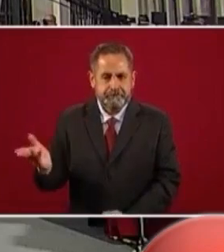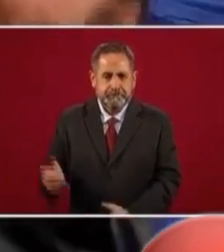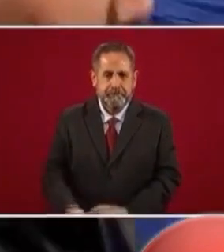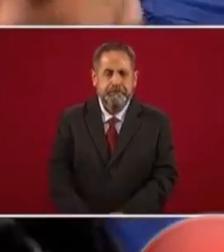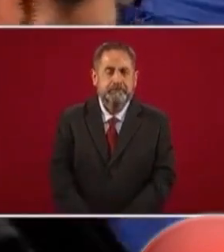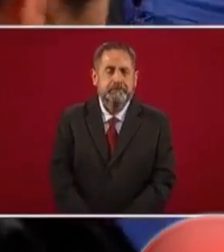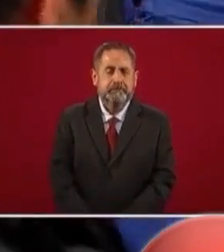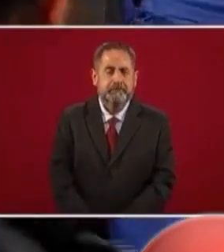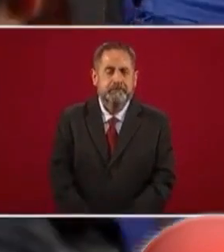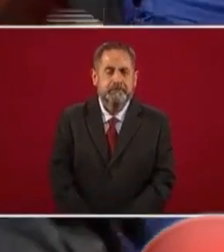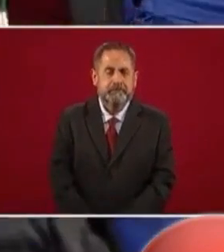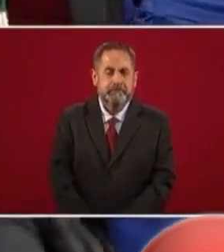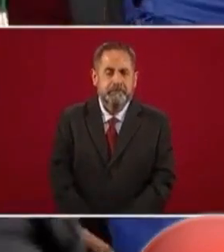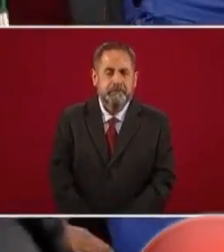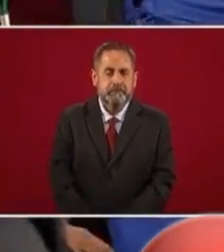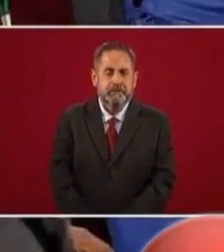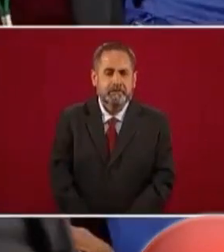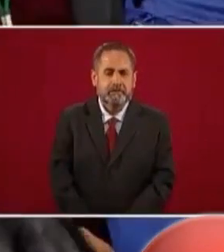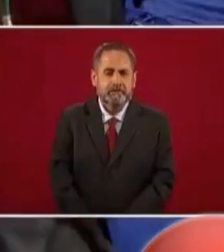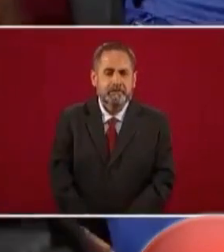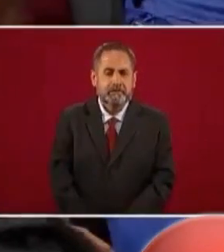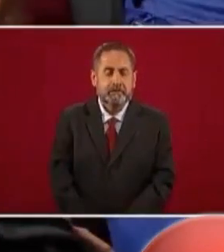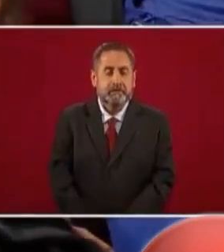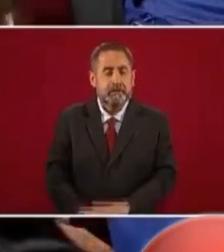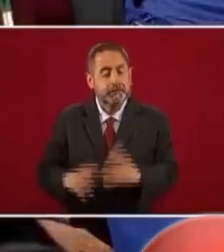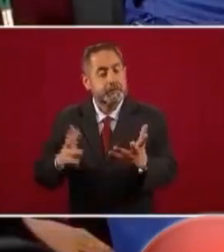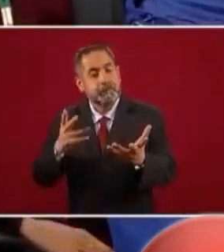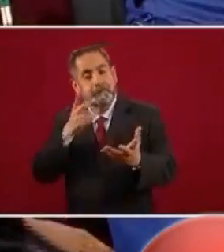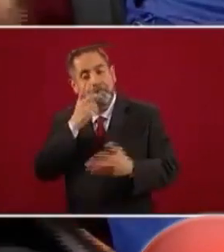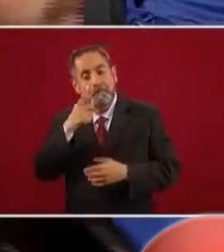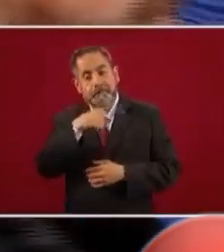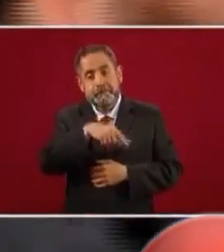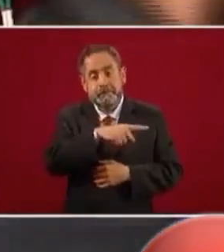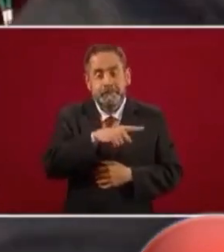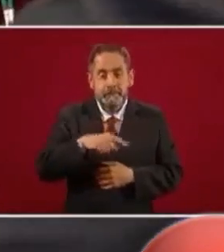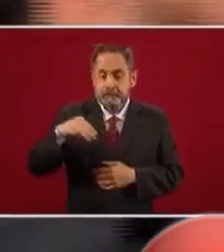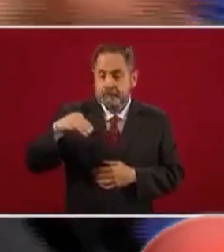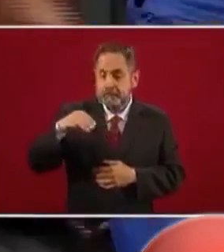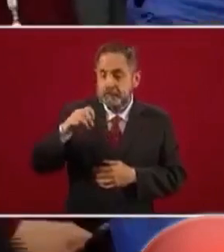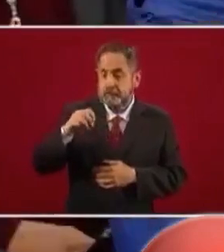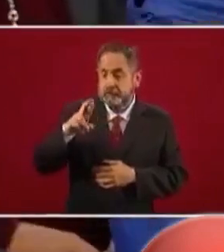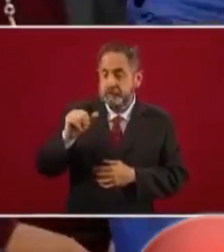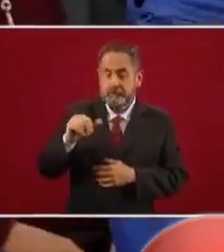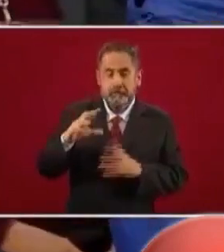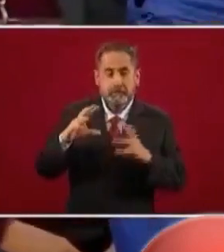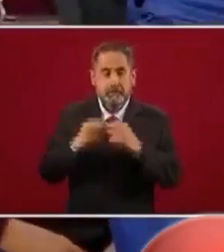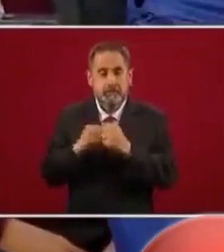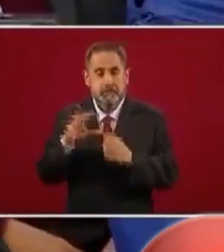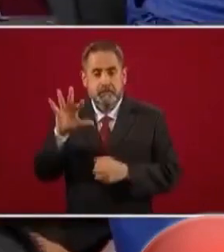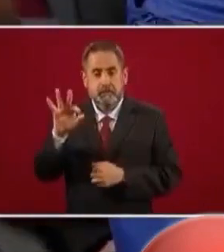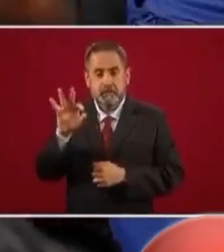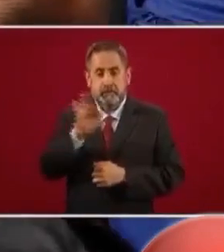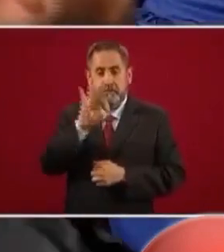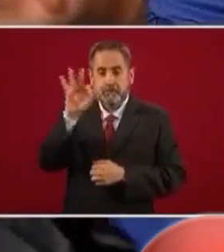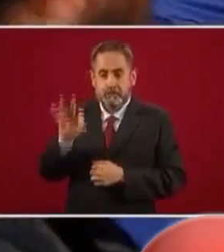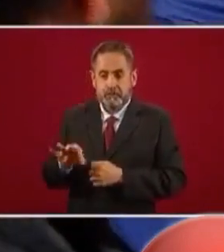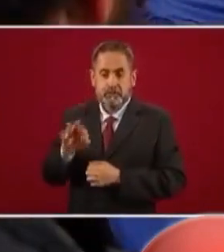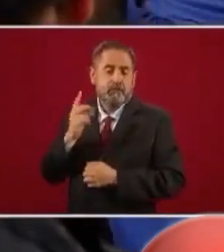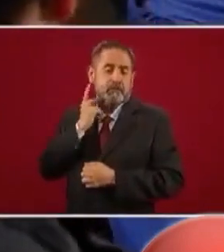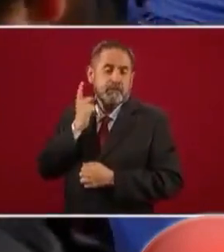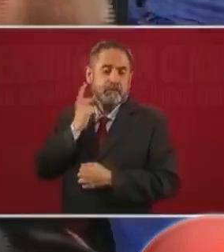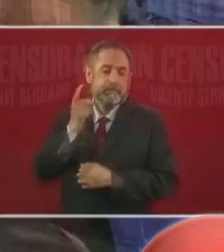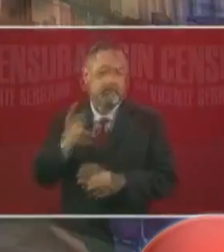para diputados, y después sumaron, lo que dicen es que Morena tuvo alrededor de 40% de votación de